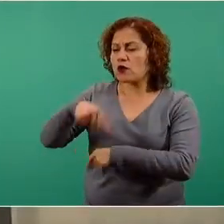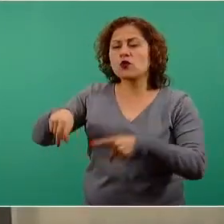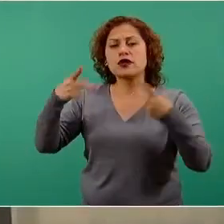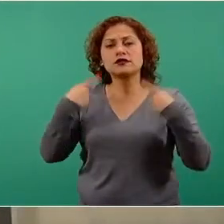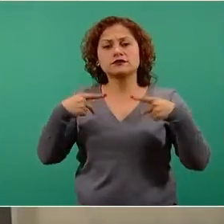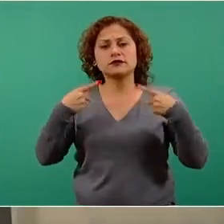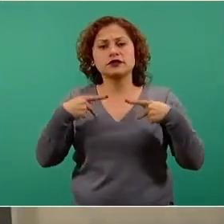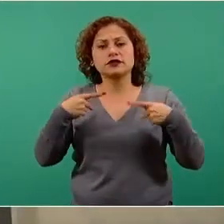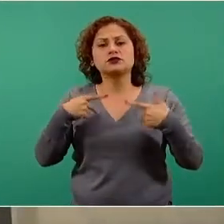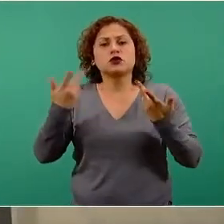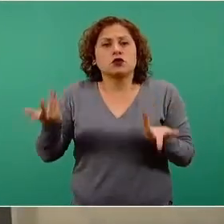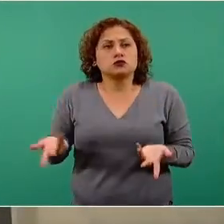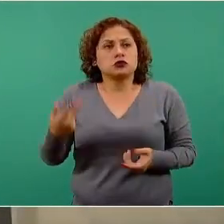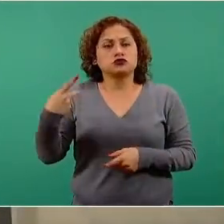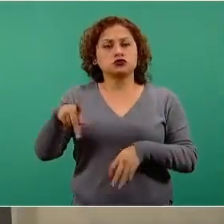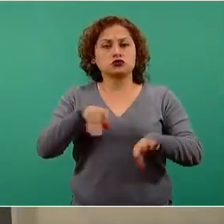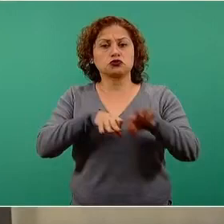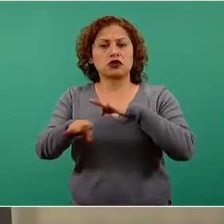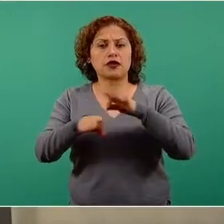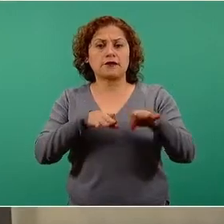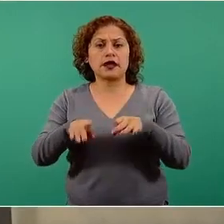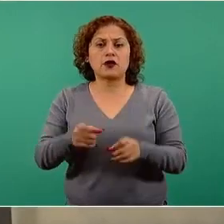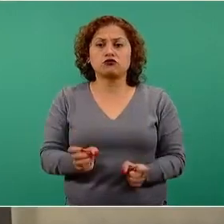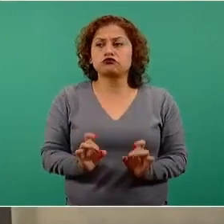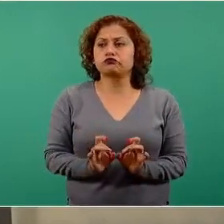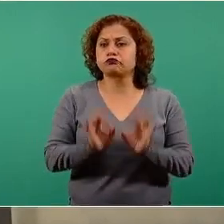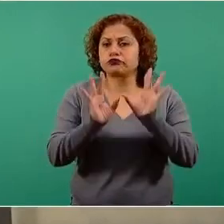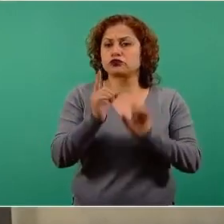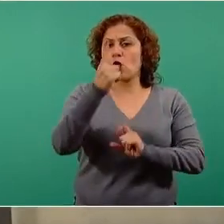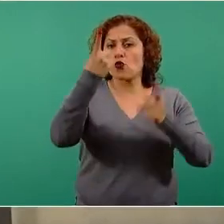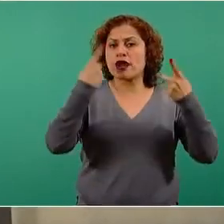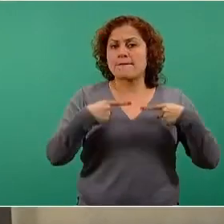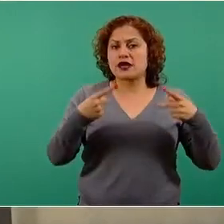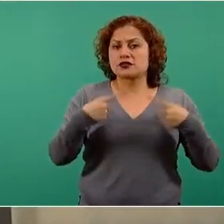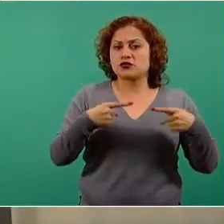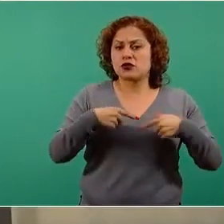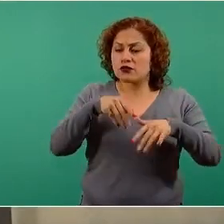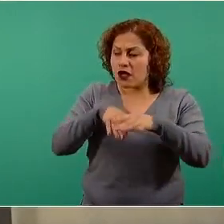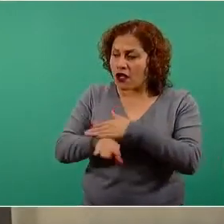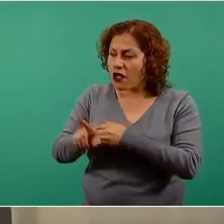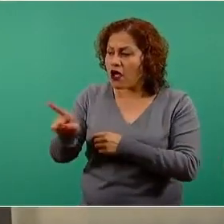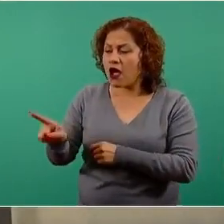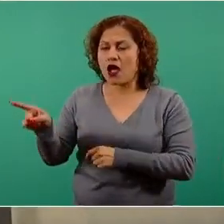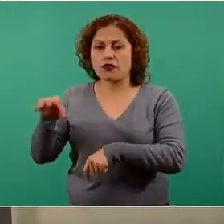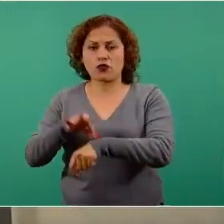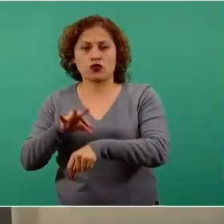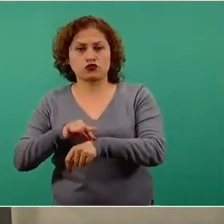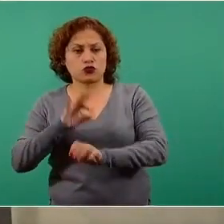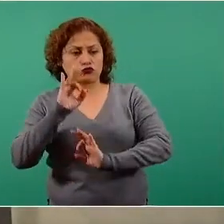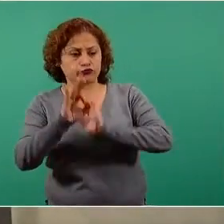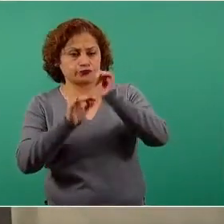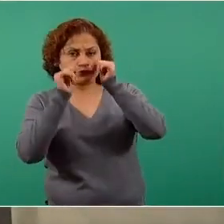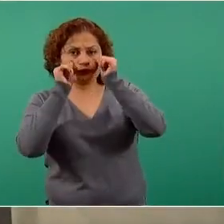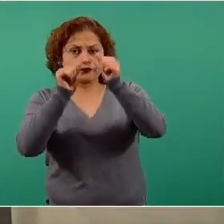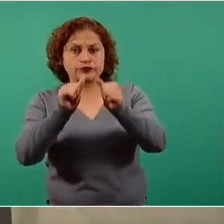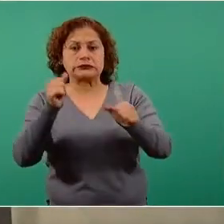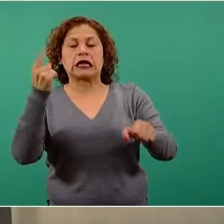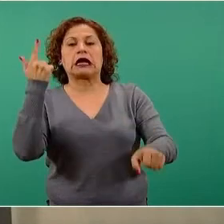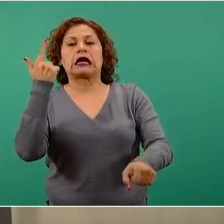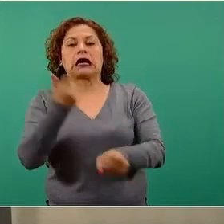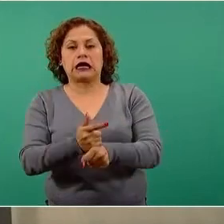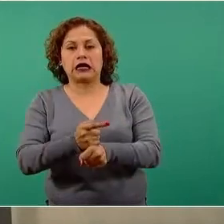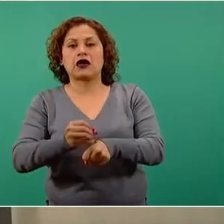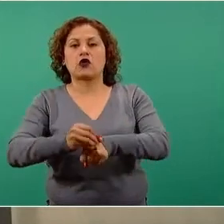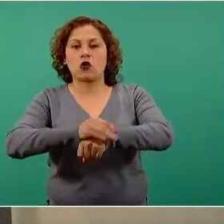personas con COVID-19, aun cuando no se sepa que tienen esa enfermedad hasta el momento que son atendidas o a posteriori. También